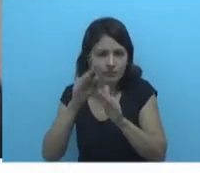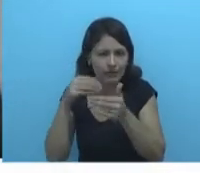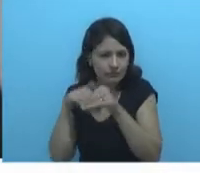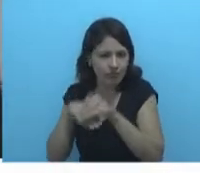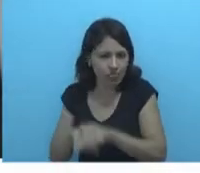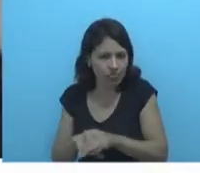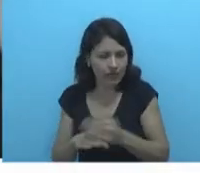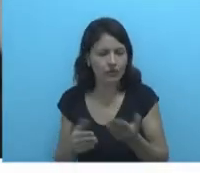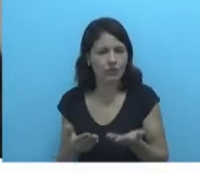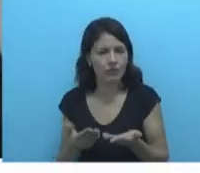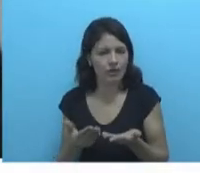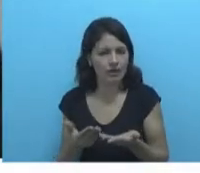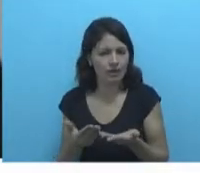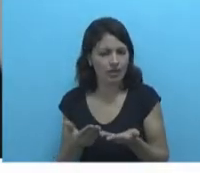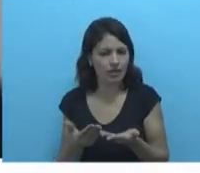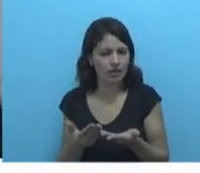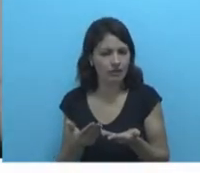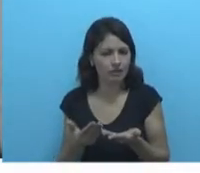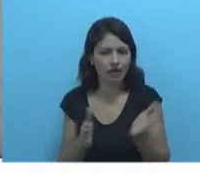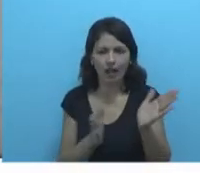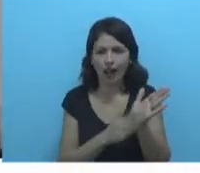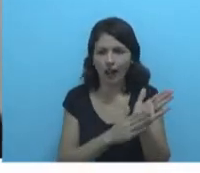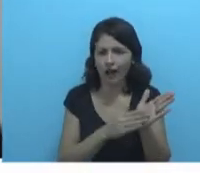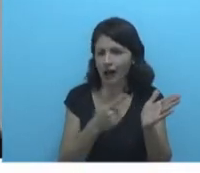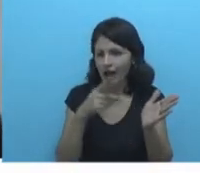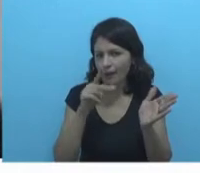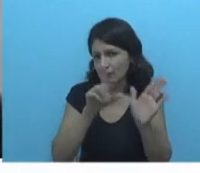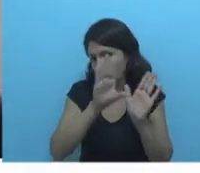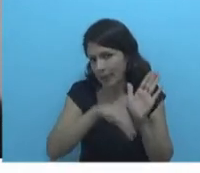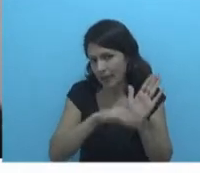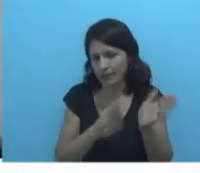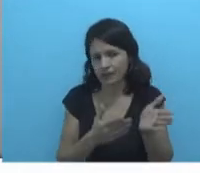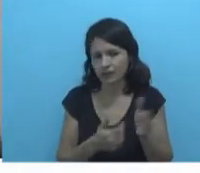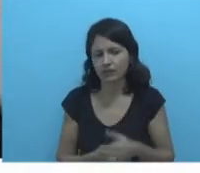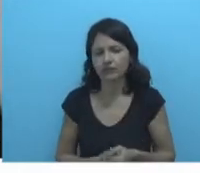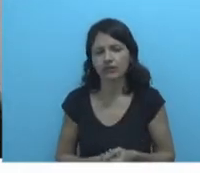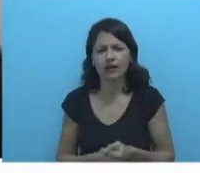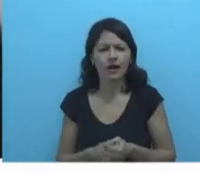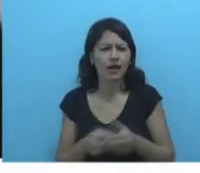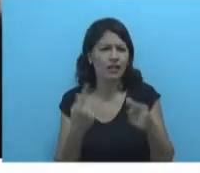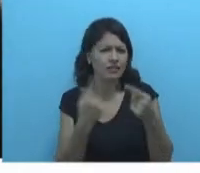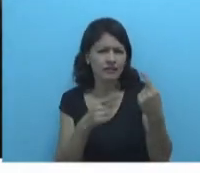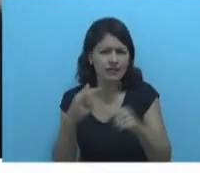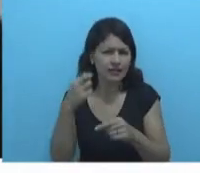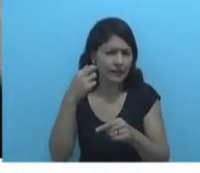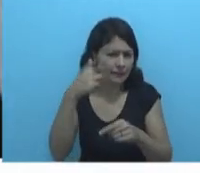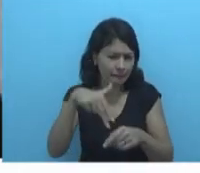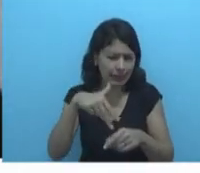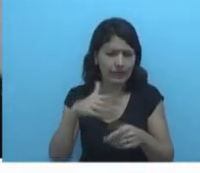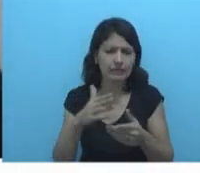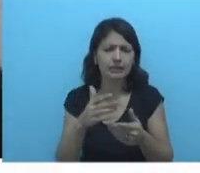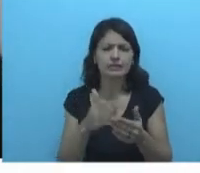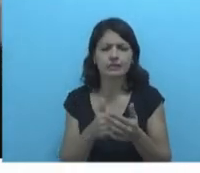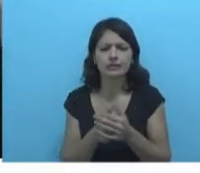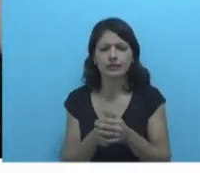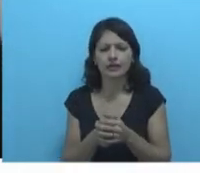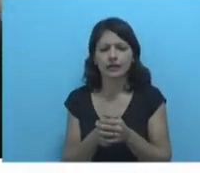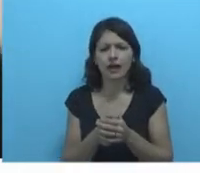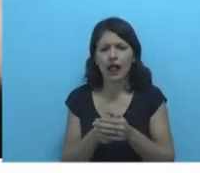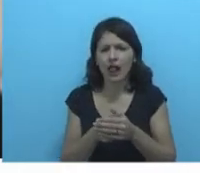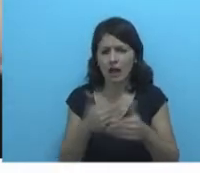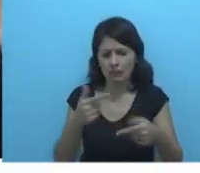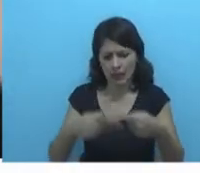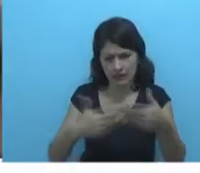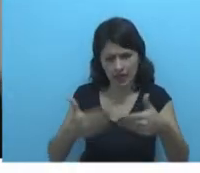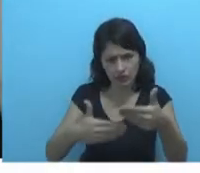Bienvenidos sean los programas que se desarrollaron. Yo recuerdo el Plan Masternero, me parece una buena iniciativa. Creo que se están